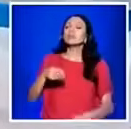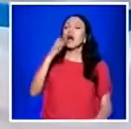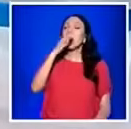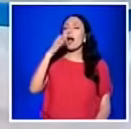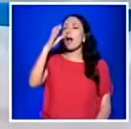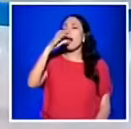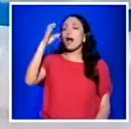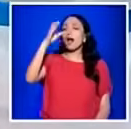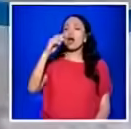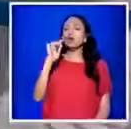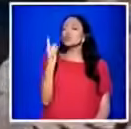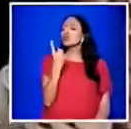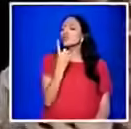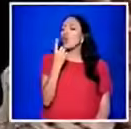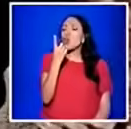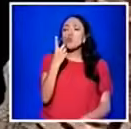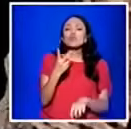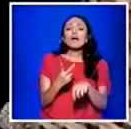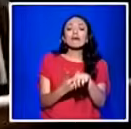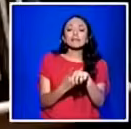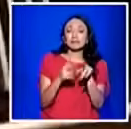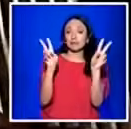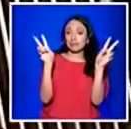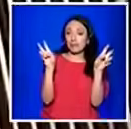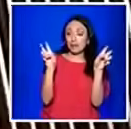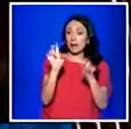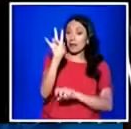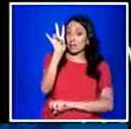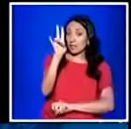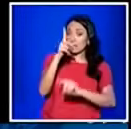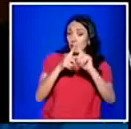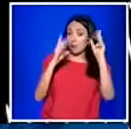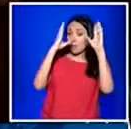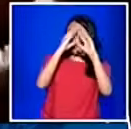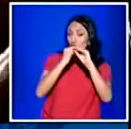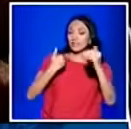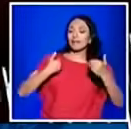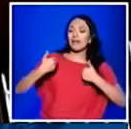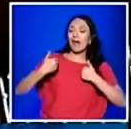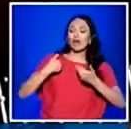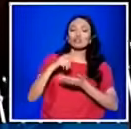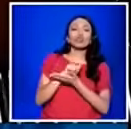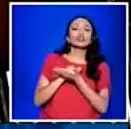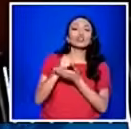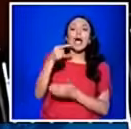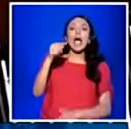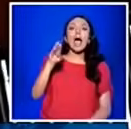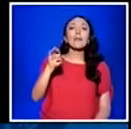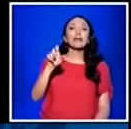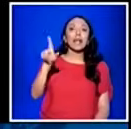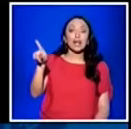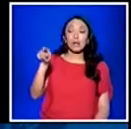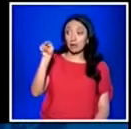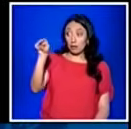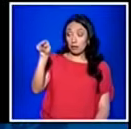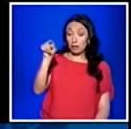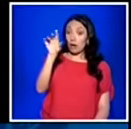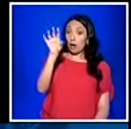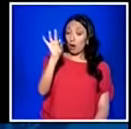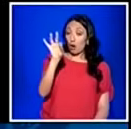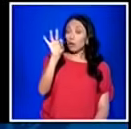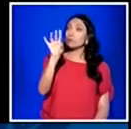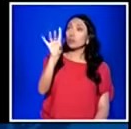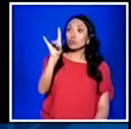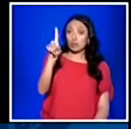espectáculo Solamente una Vez, mañana a las 7:30 de la noche en el Teatro San Gabriel. La guayaquileña de 81 años ha